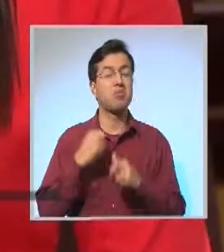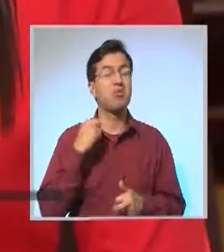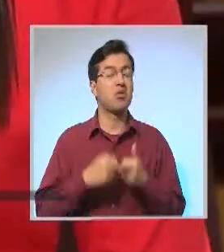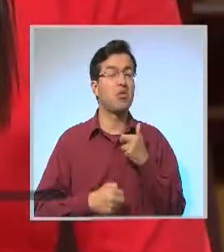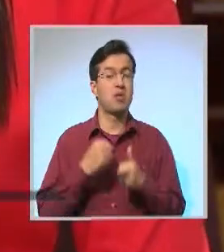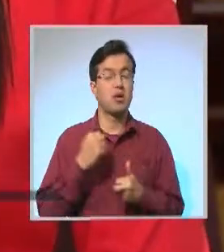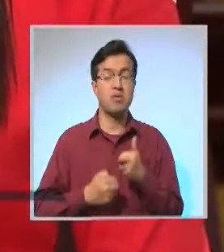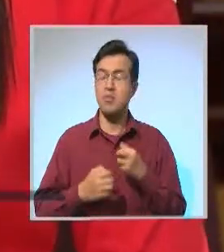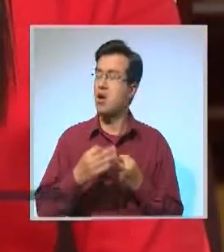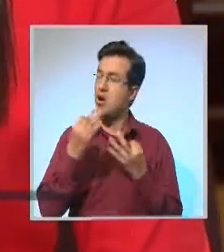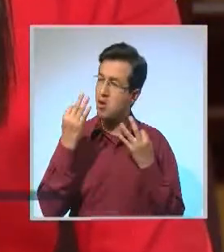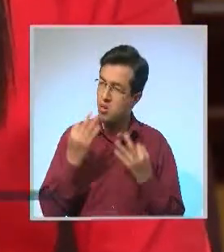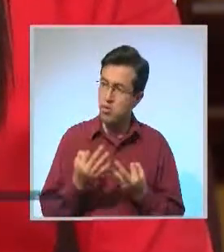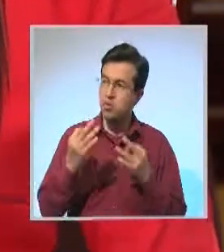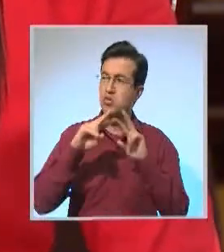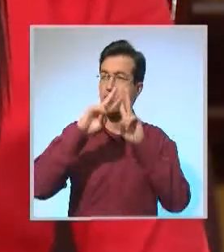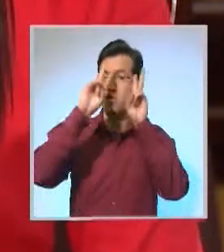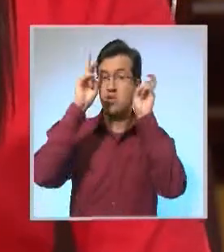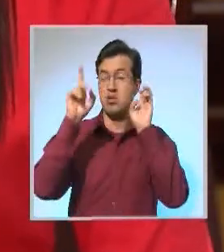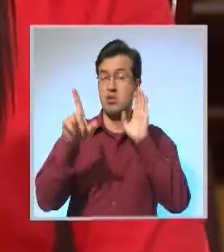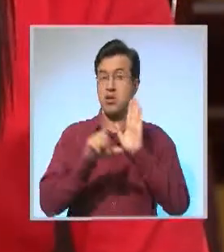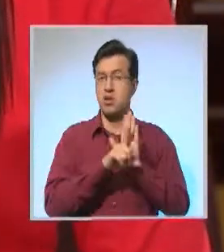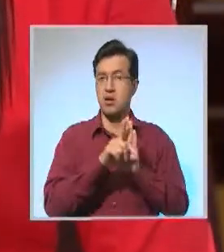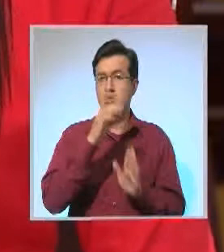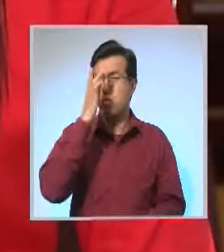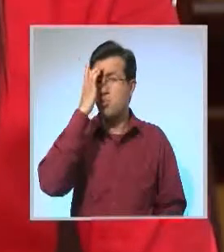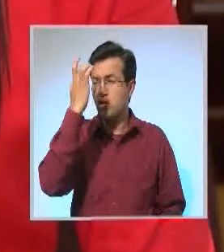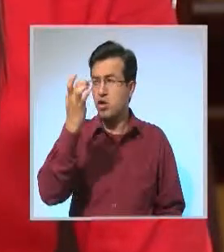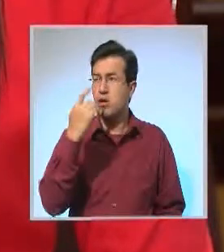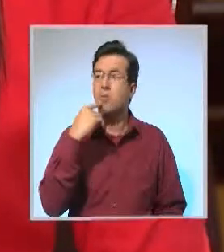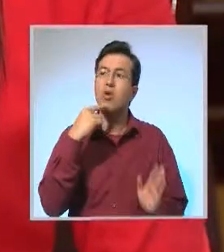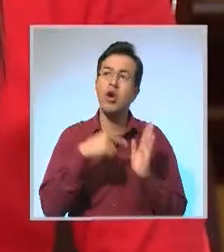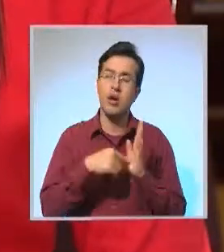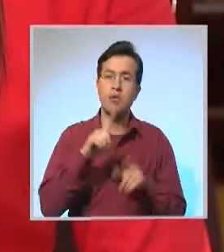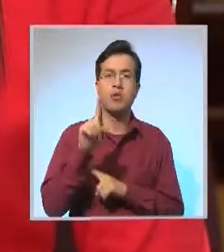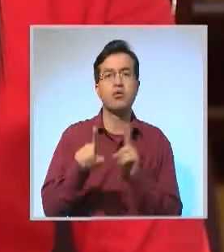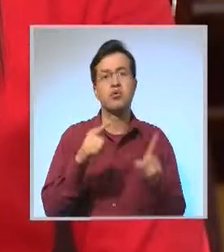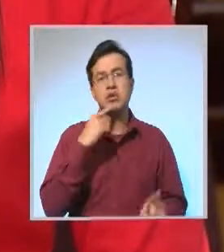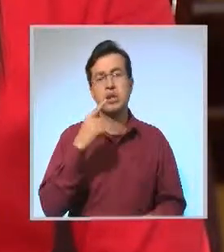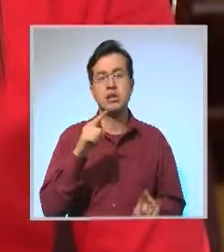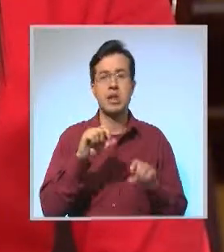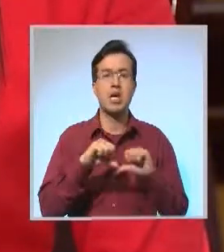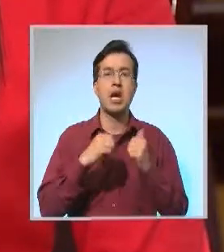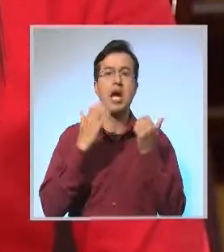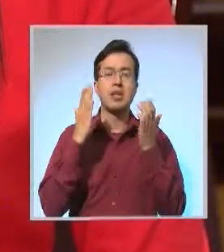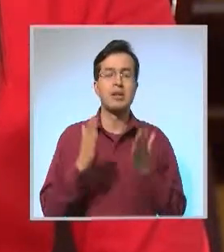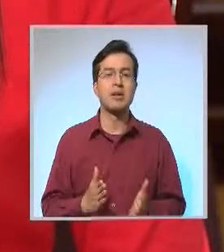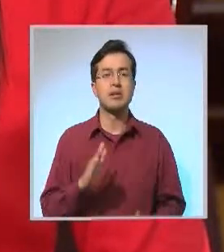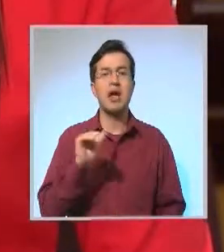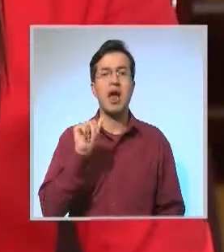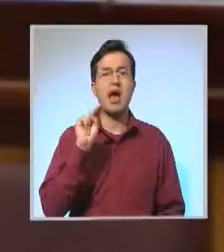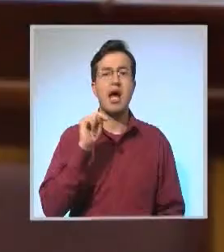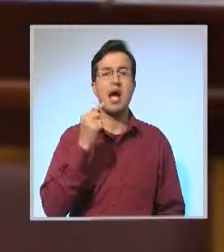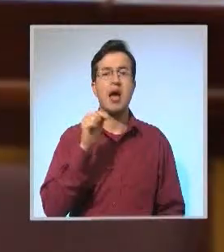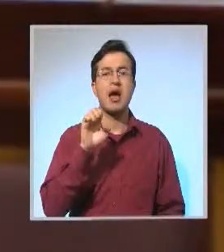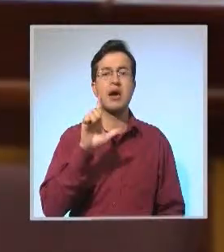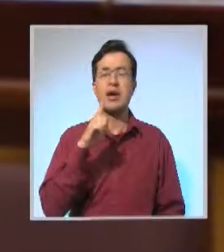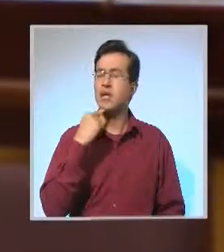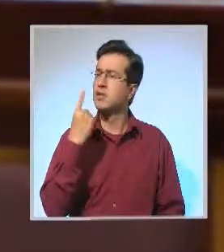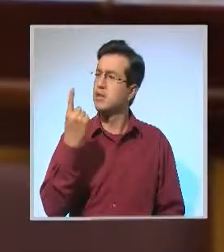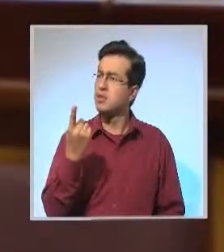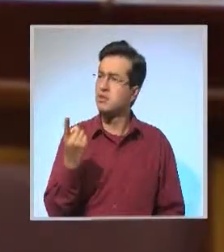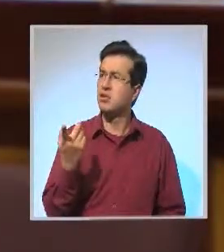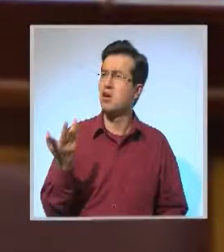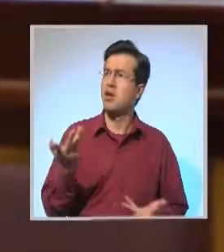generó a propósito de este tema de este apartado de la ley tiene que ver con por ejemplo afirmaciones que hiciera el asambleísta ángel vilema en el sentido de que este aspecto